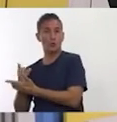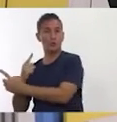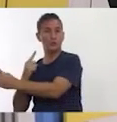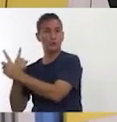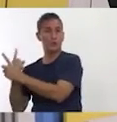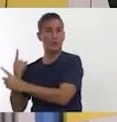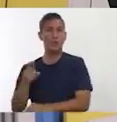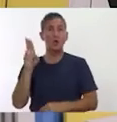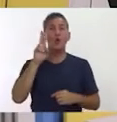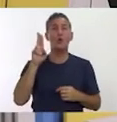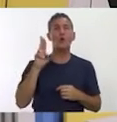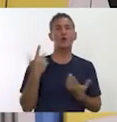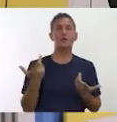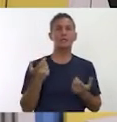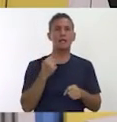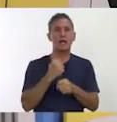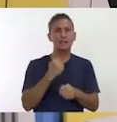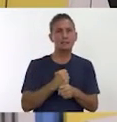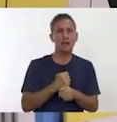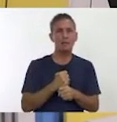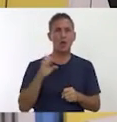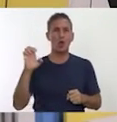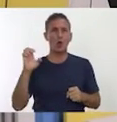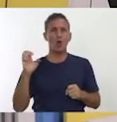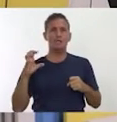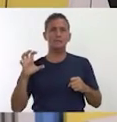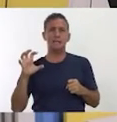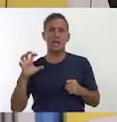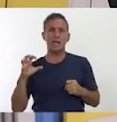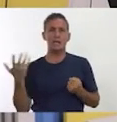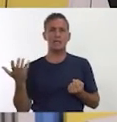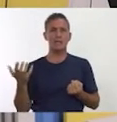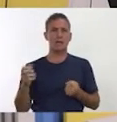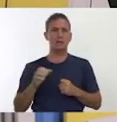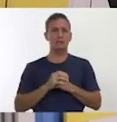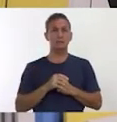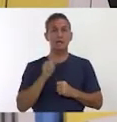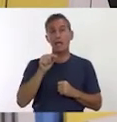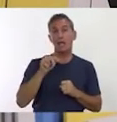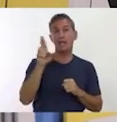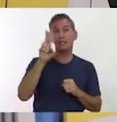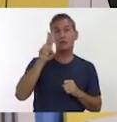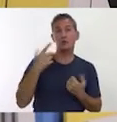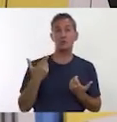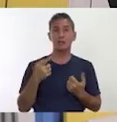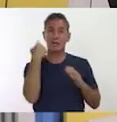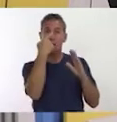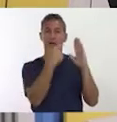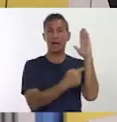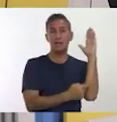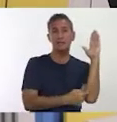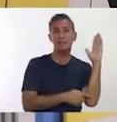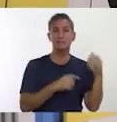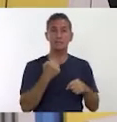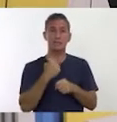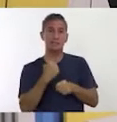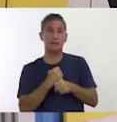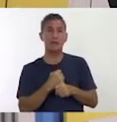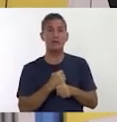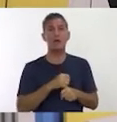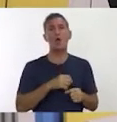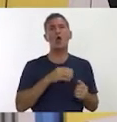estudiar es trabajo y energía. Y en esta unidad vamos a caracterizar